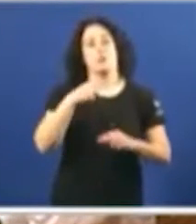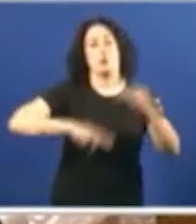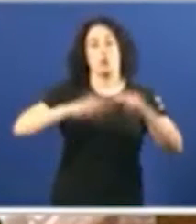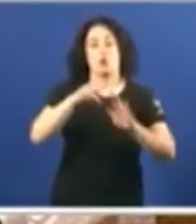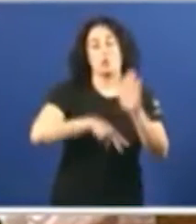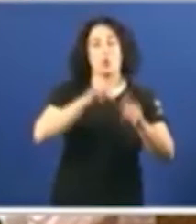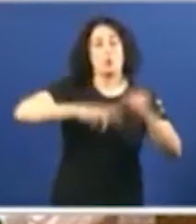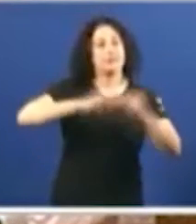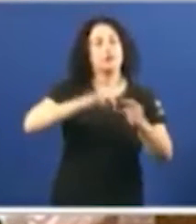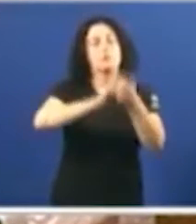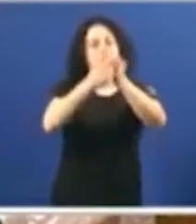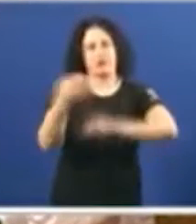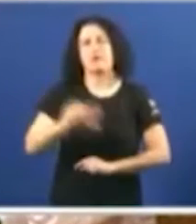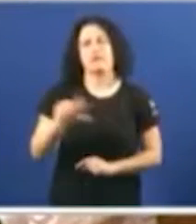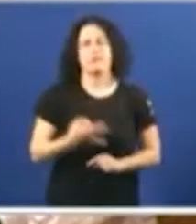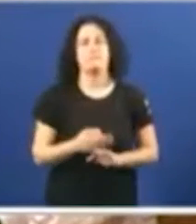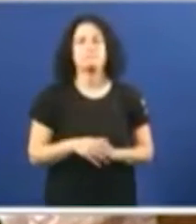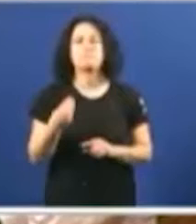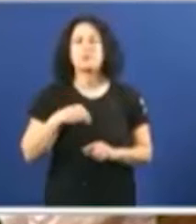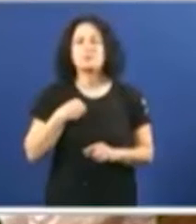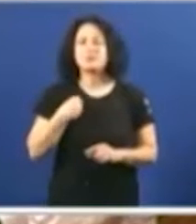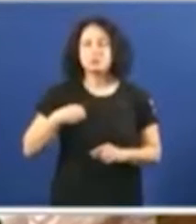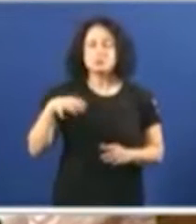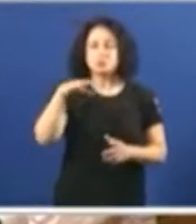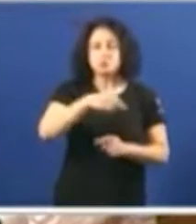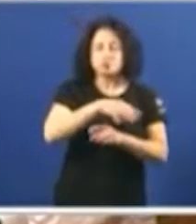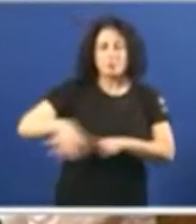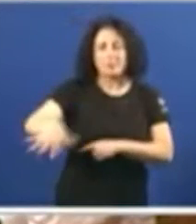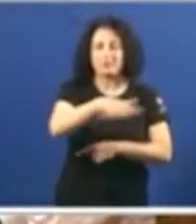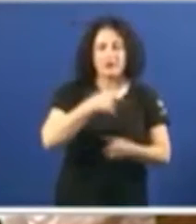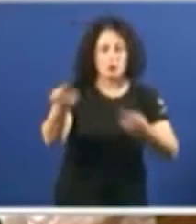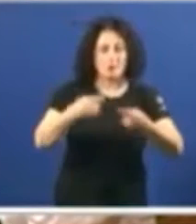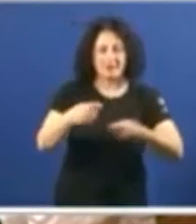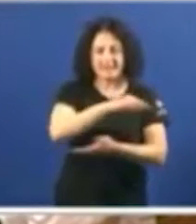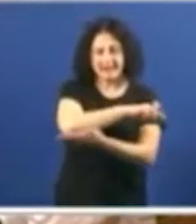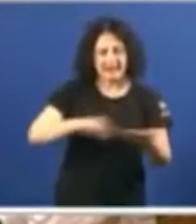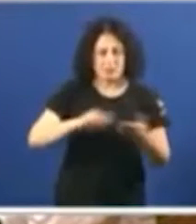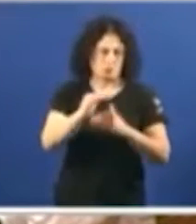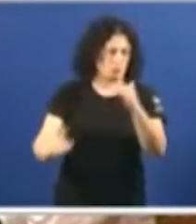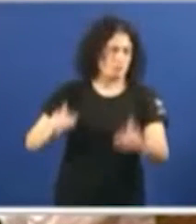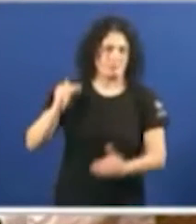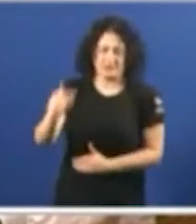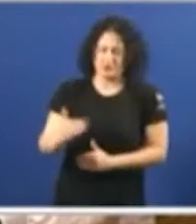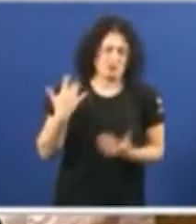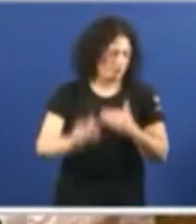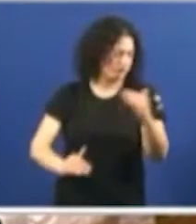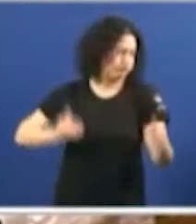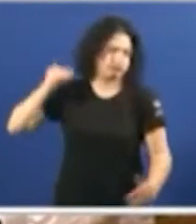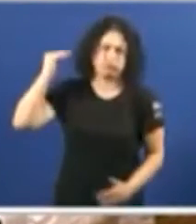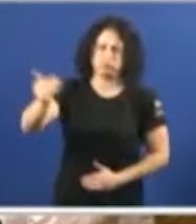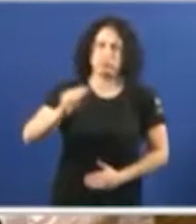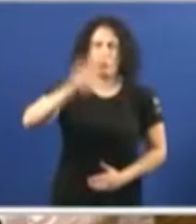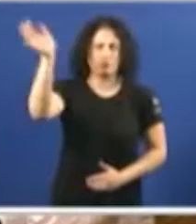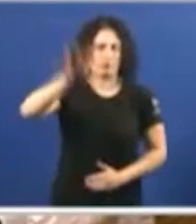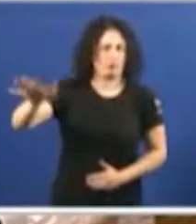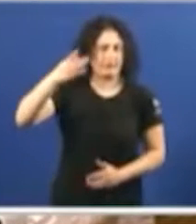urbanística. Esta situación de concentración da propiedade e da superficie comercial en Galicia, moi superior, enormemente superior, a doutras